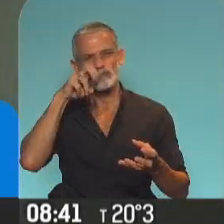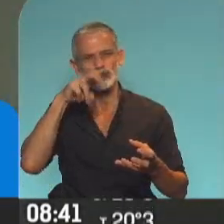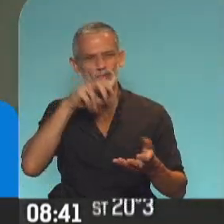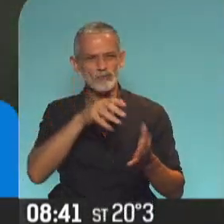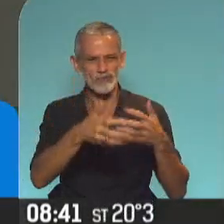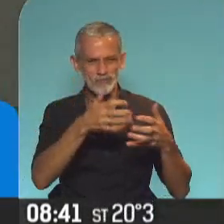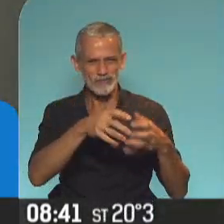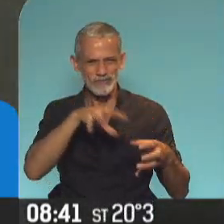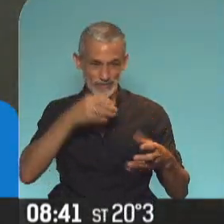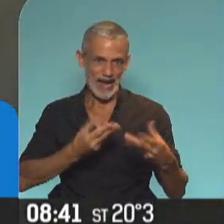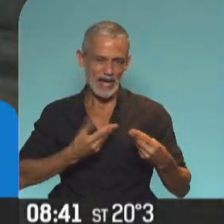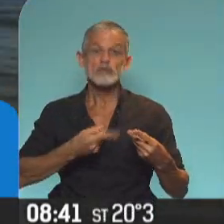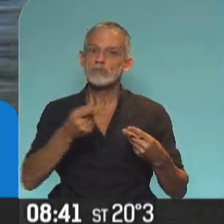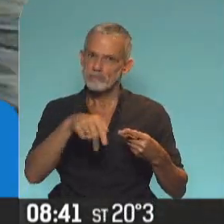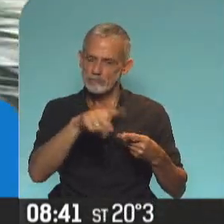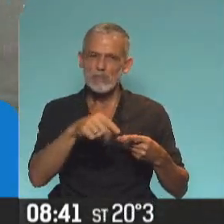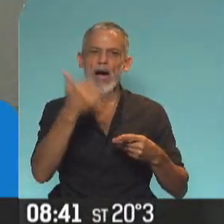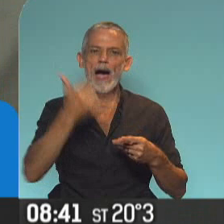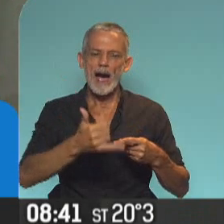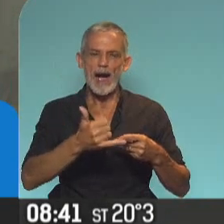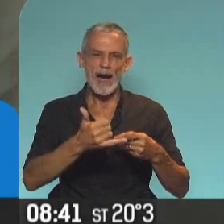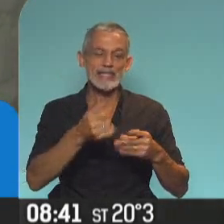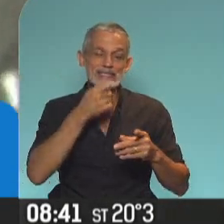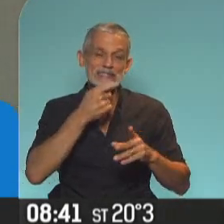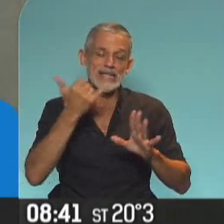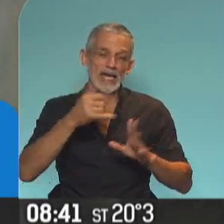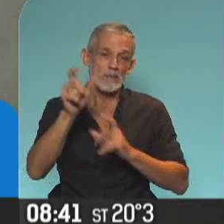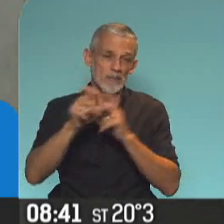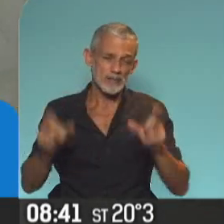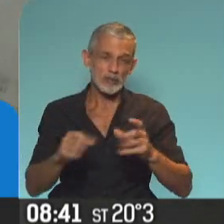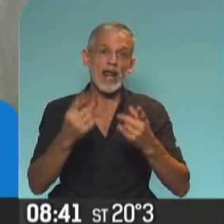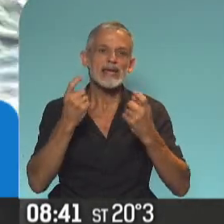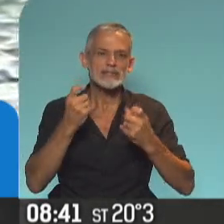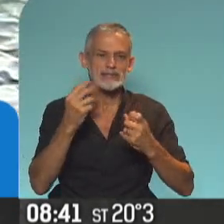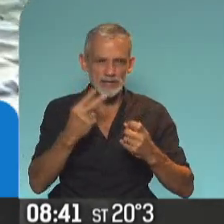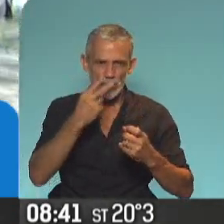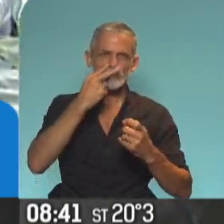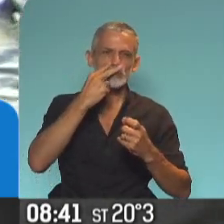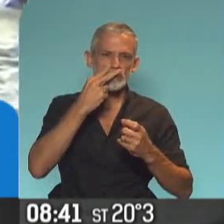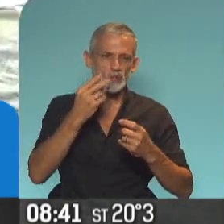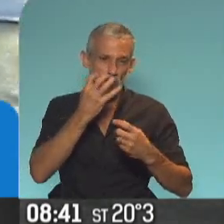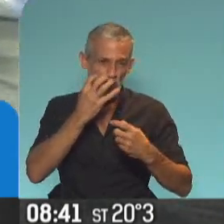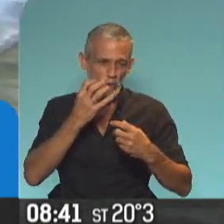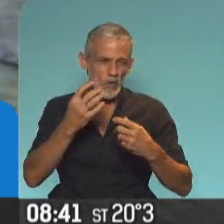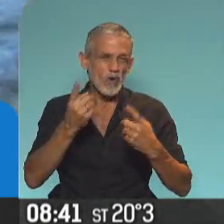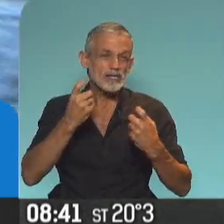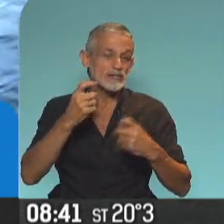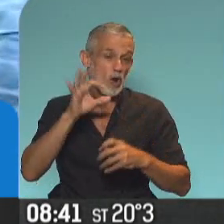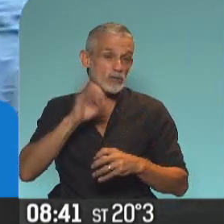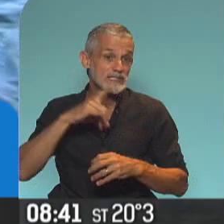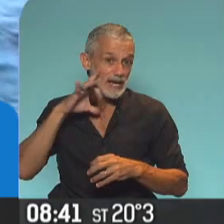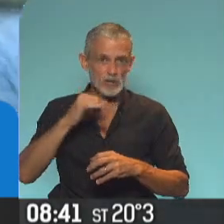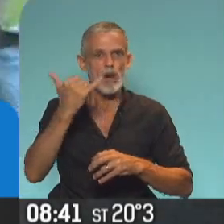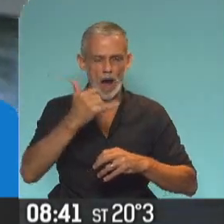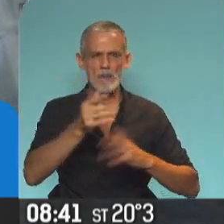preparado también para que los respiradores funcionen en caso de pacientes que tengan que hacer entubados y también requieran ese diagnóstico además